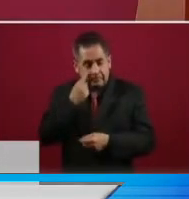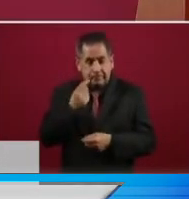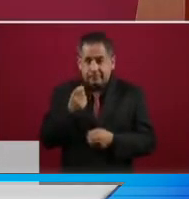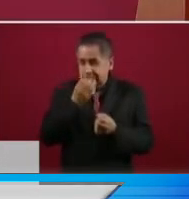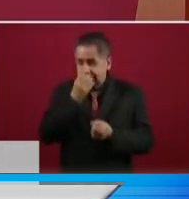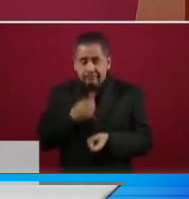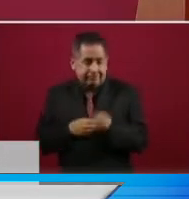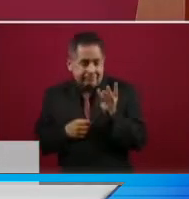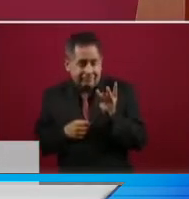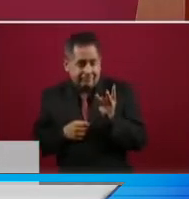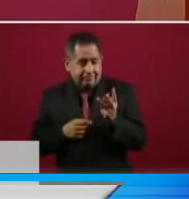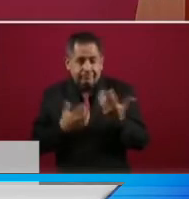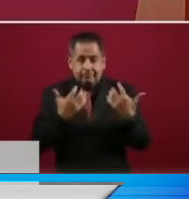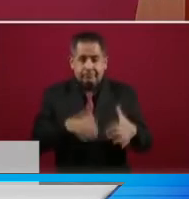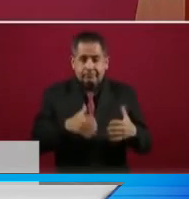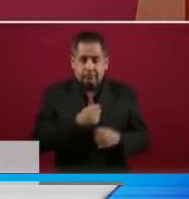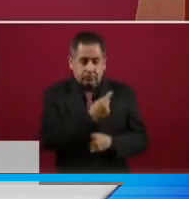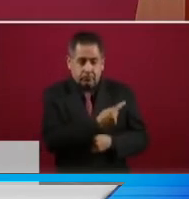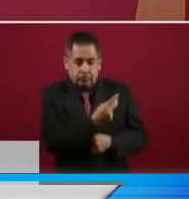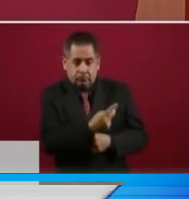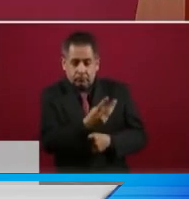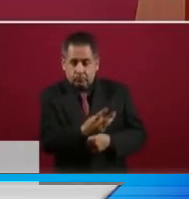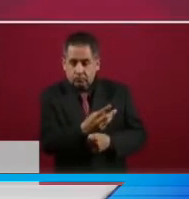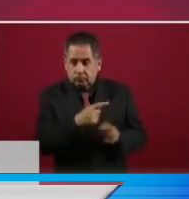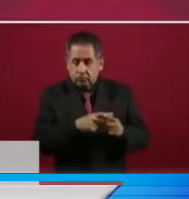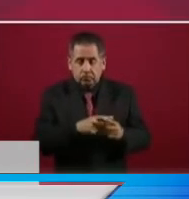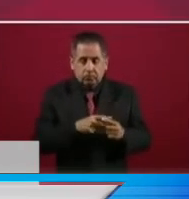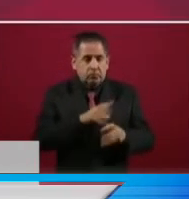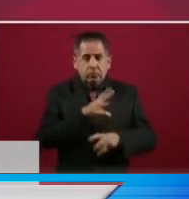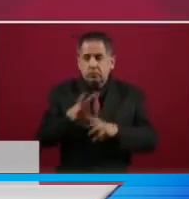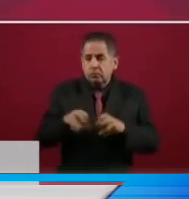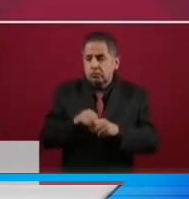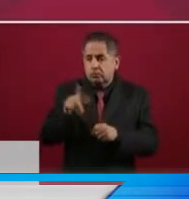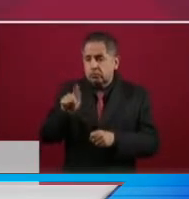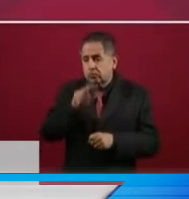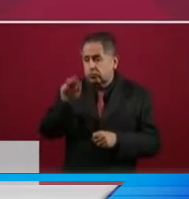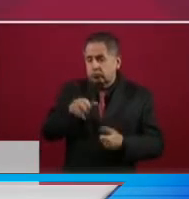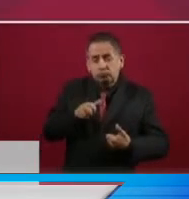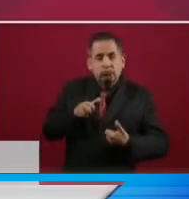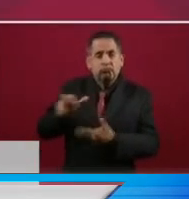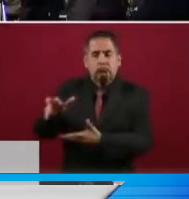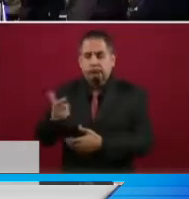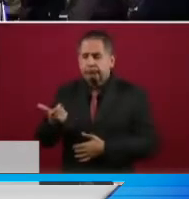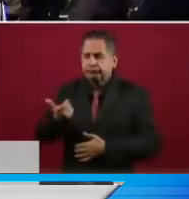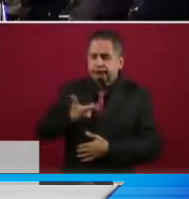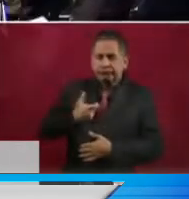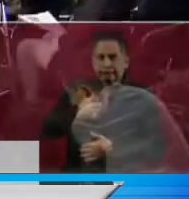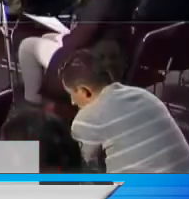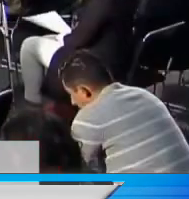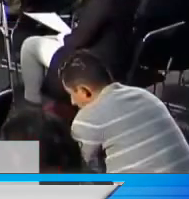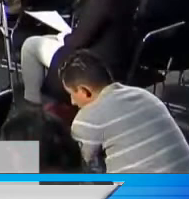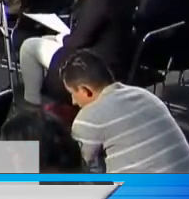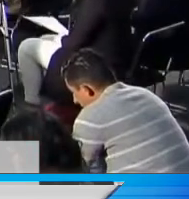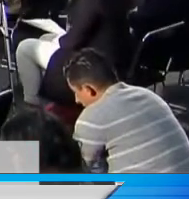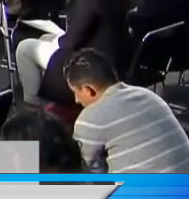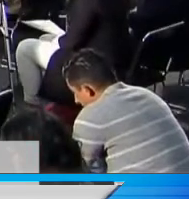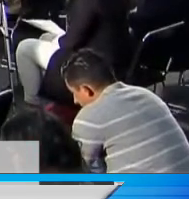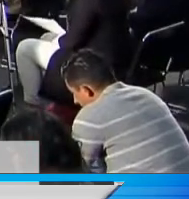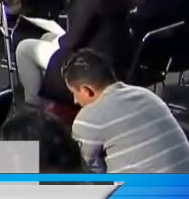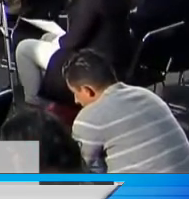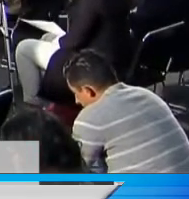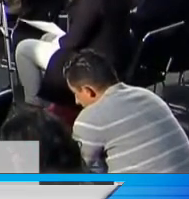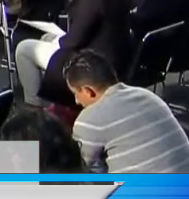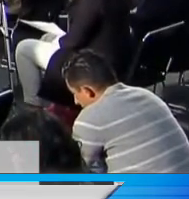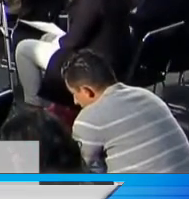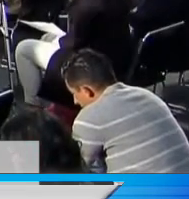y de médicos en centros de salud. Se realizará en breve una convocatoria para contratar médicos para cubrir las vacantes existentes, sobre todo